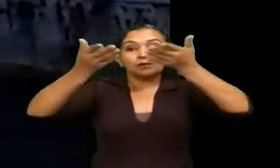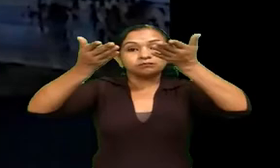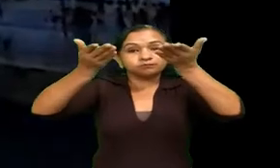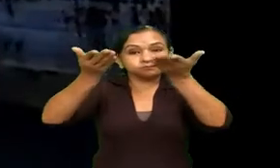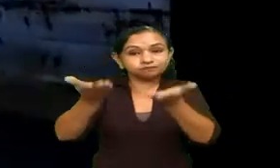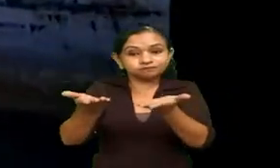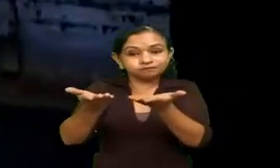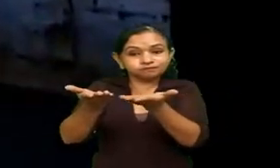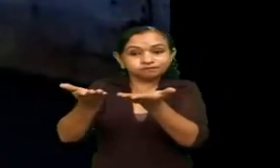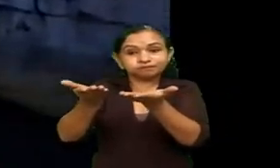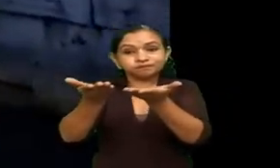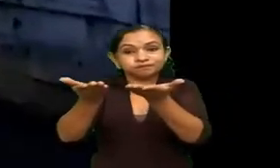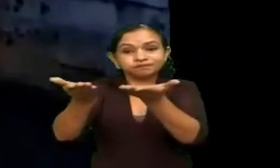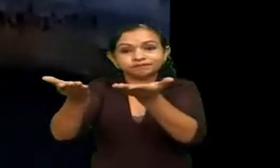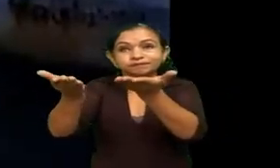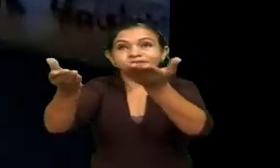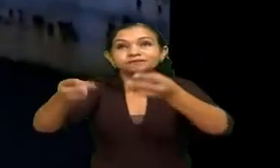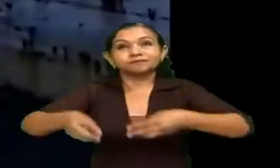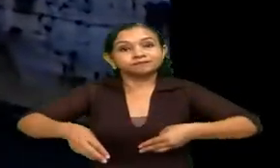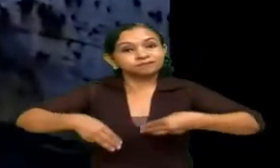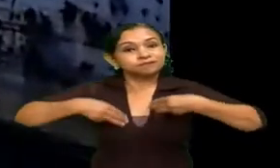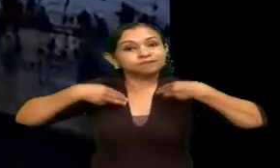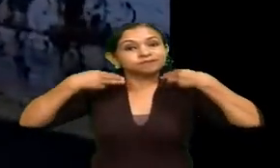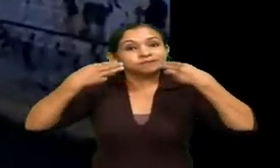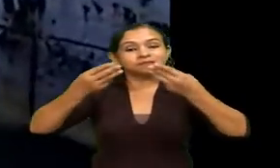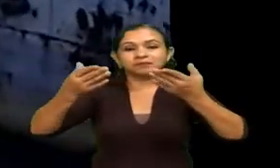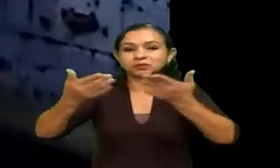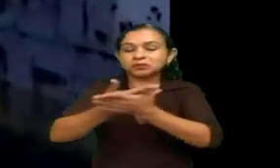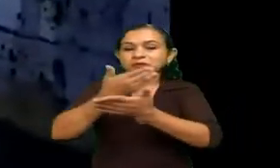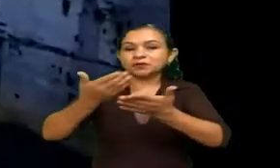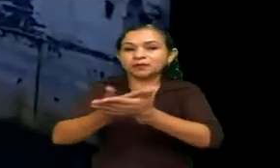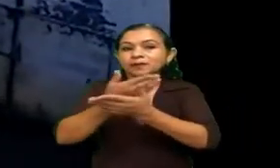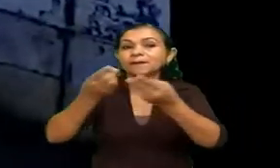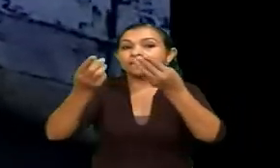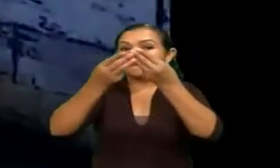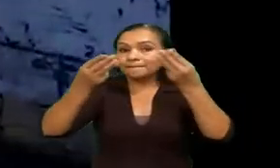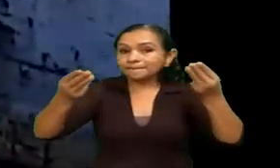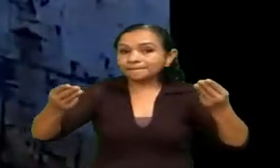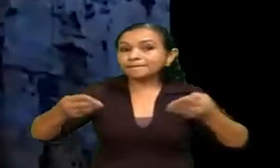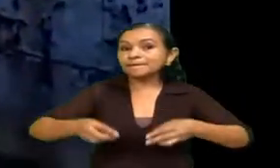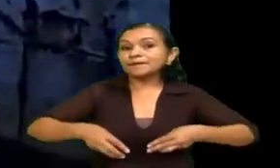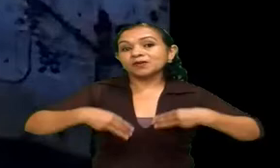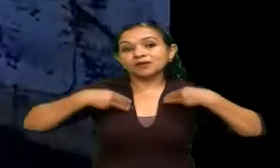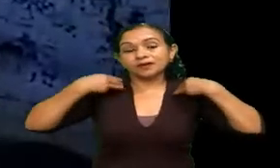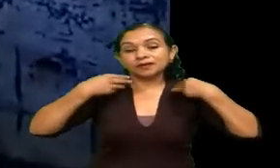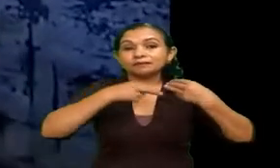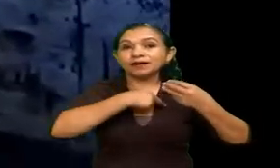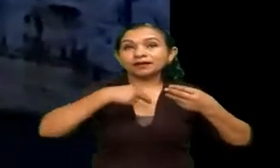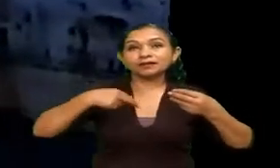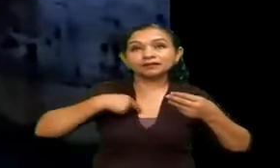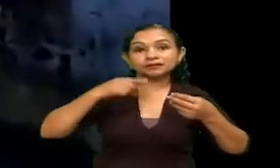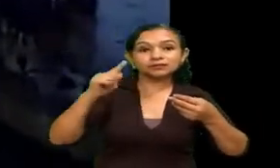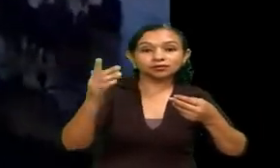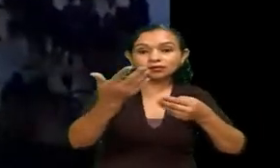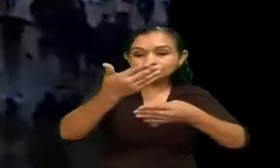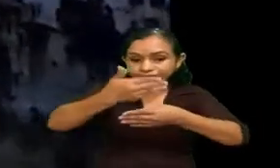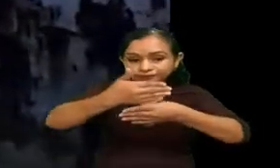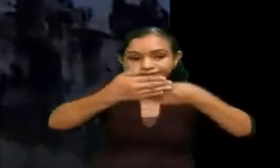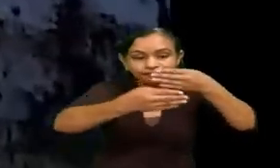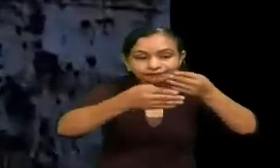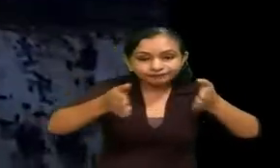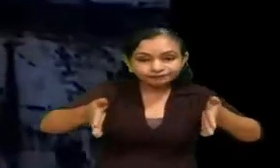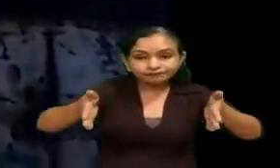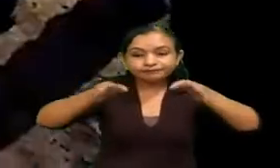también un sistema moderno con maquinaria moderna que utilizamos para hacer toda la instalación de esas